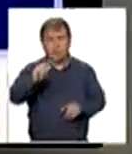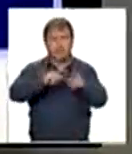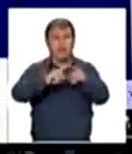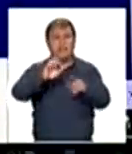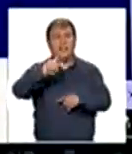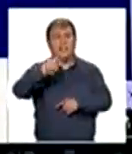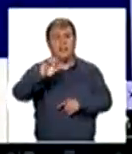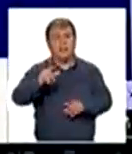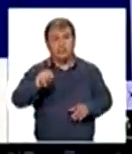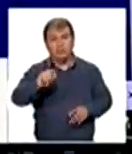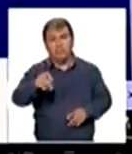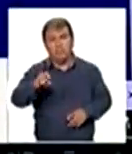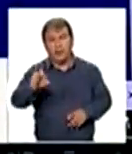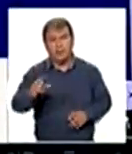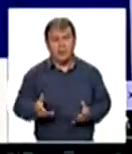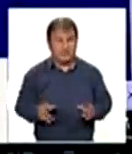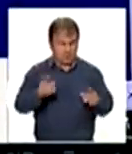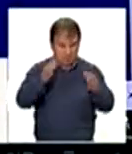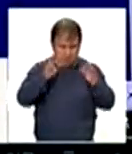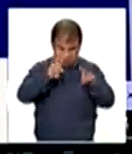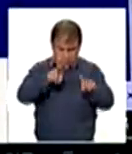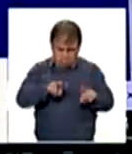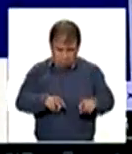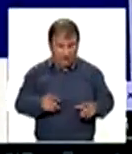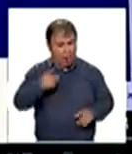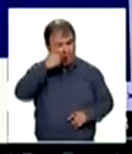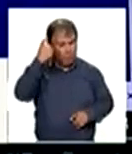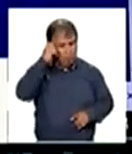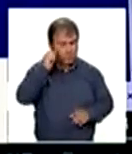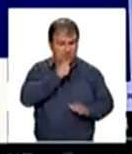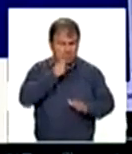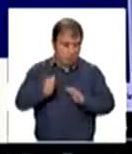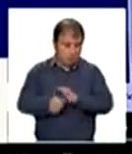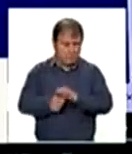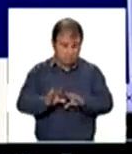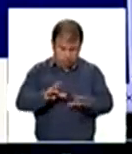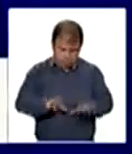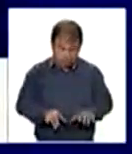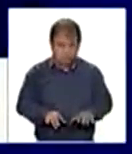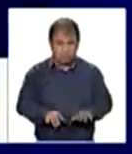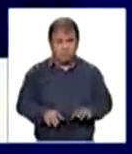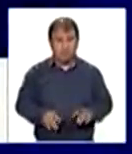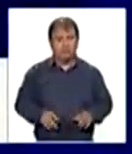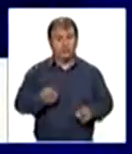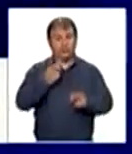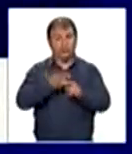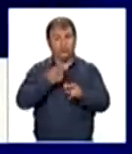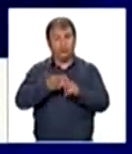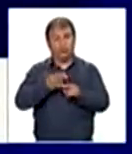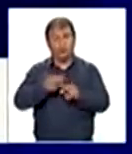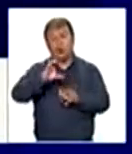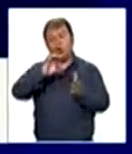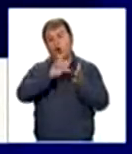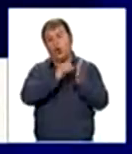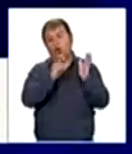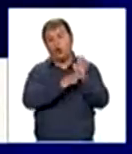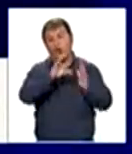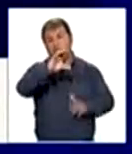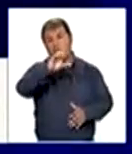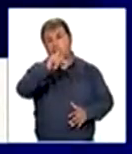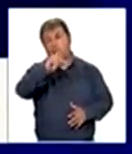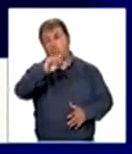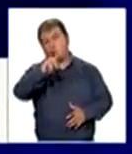repechaje.teleticket.com.pe. Ya leyó las condiciones, la política de privacidad y va a registrar sus datos. Tu código de inscripción es un código